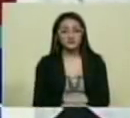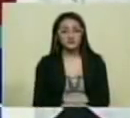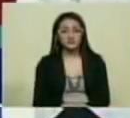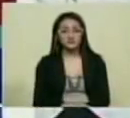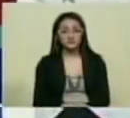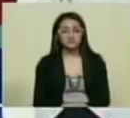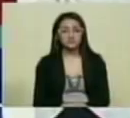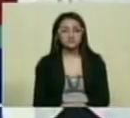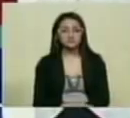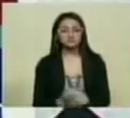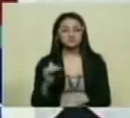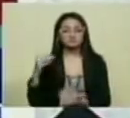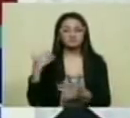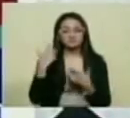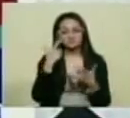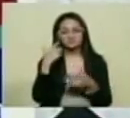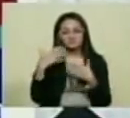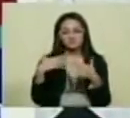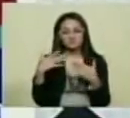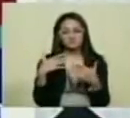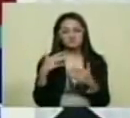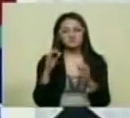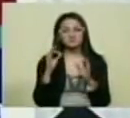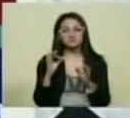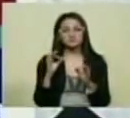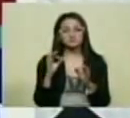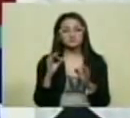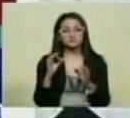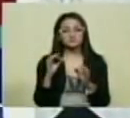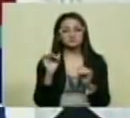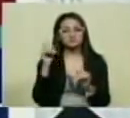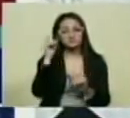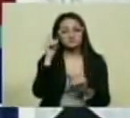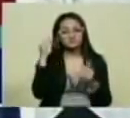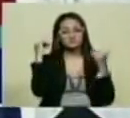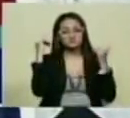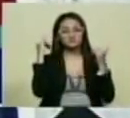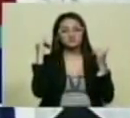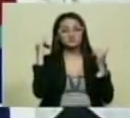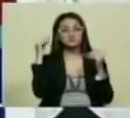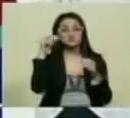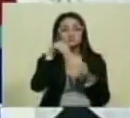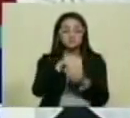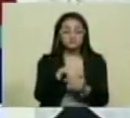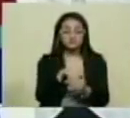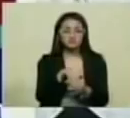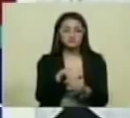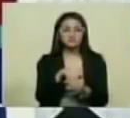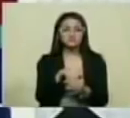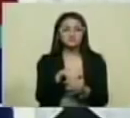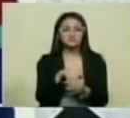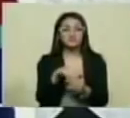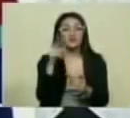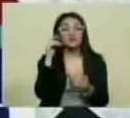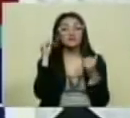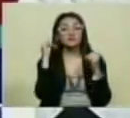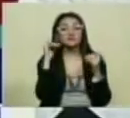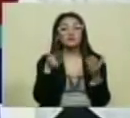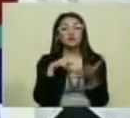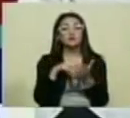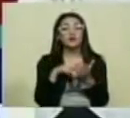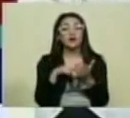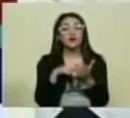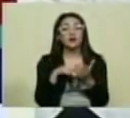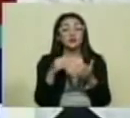siguiendo la tradición de celebrarlo como exaltación de la colonización, incorporándolo posteriormente día festivo nacional